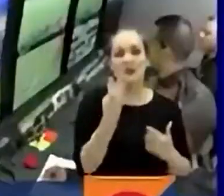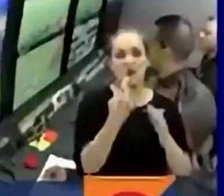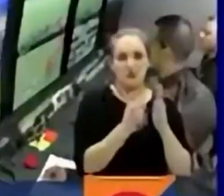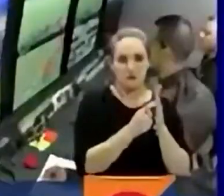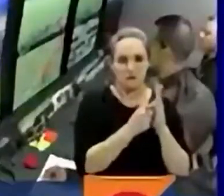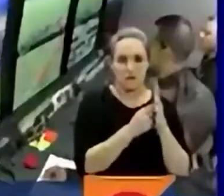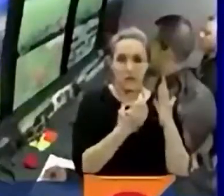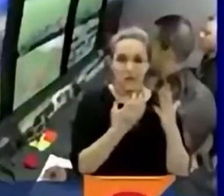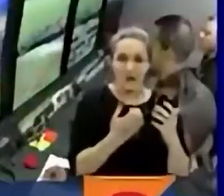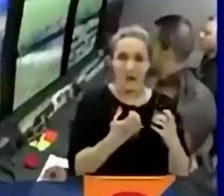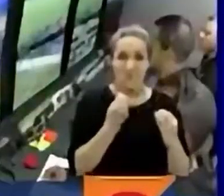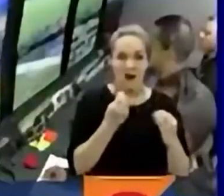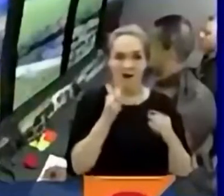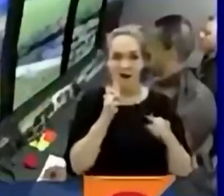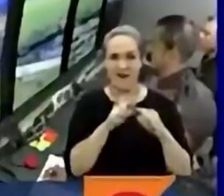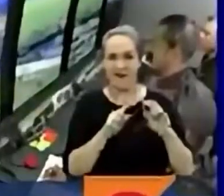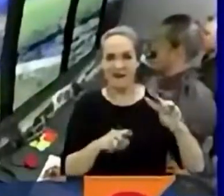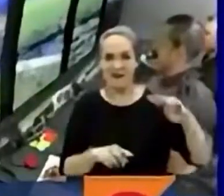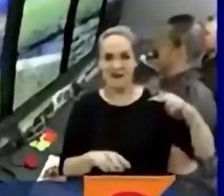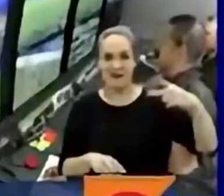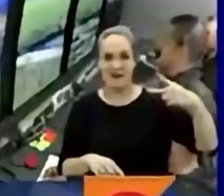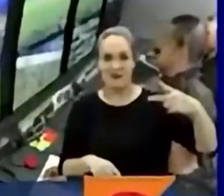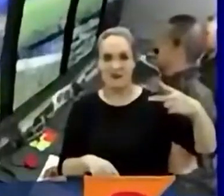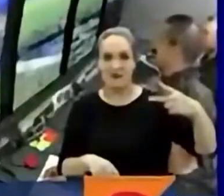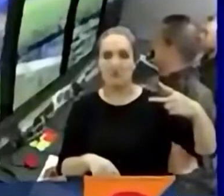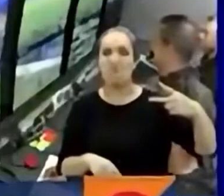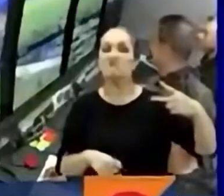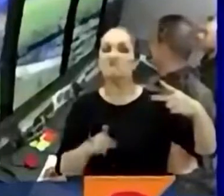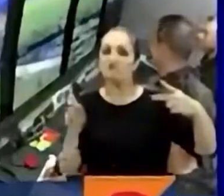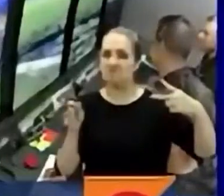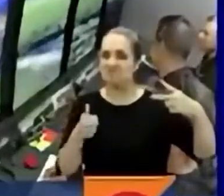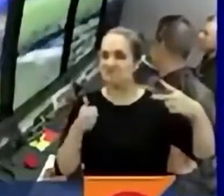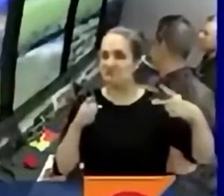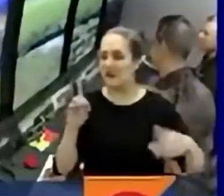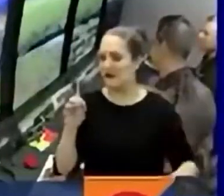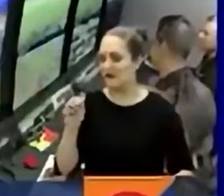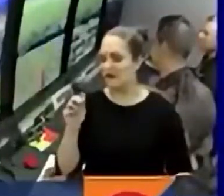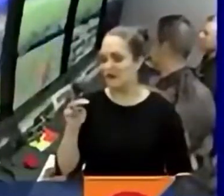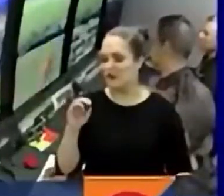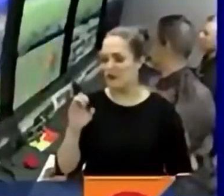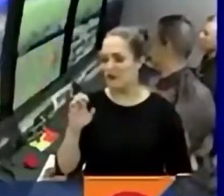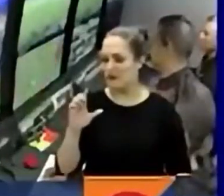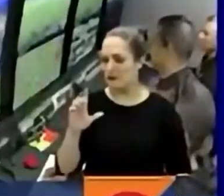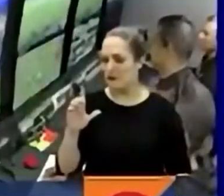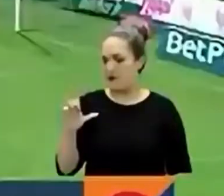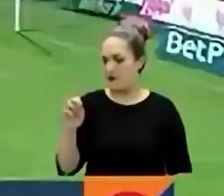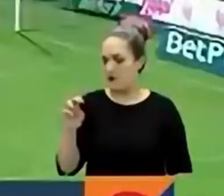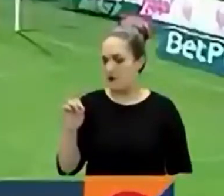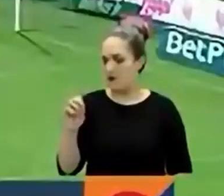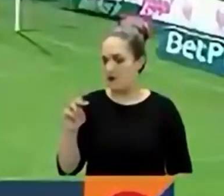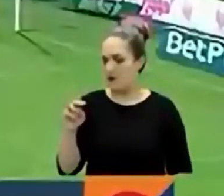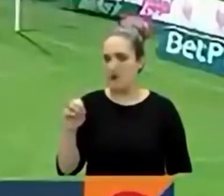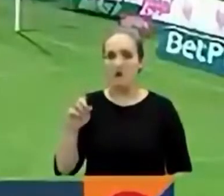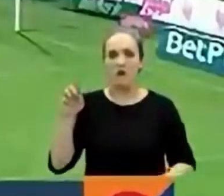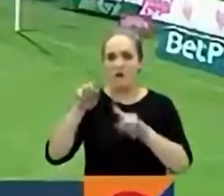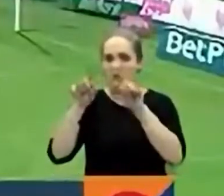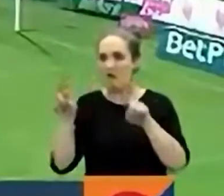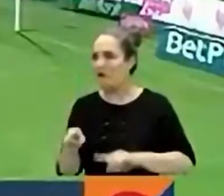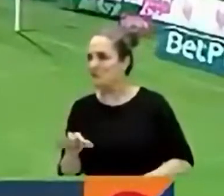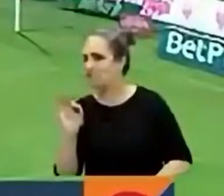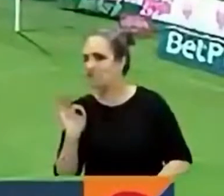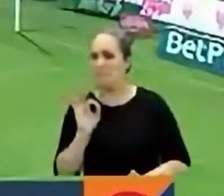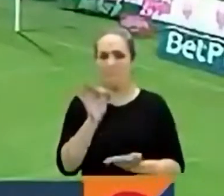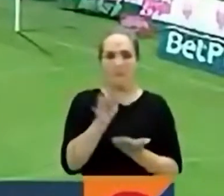poner segundos en la tabla y se daban las cosas. Daniel Londoño les daba esta oportunidad para un penal que se revisó con el VAR, se decreta